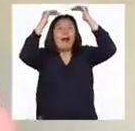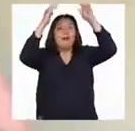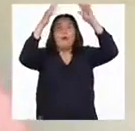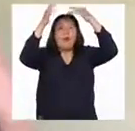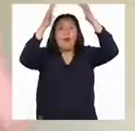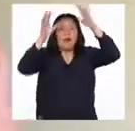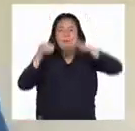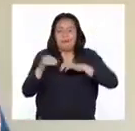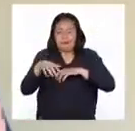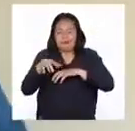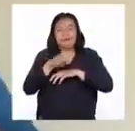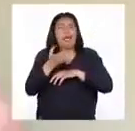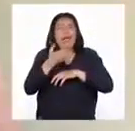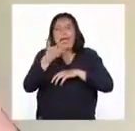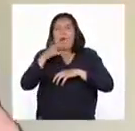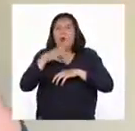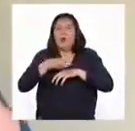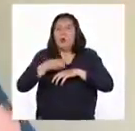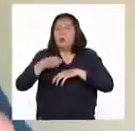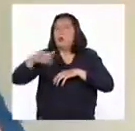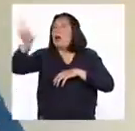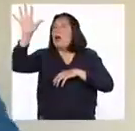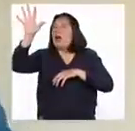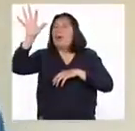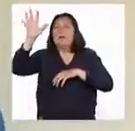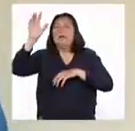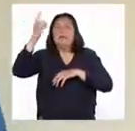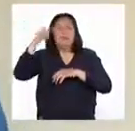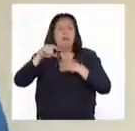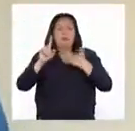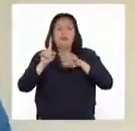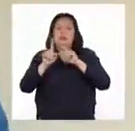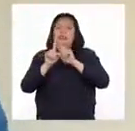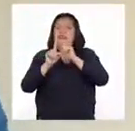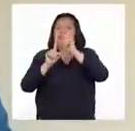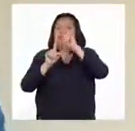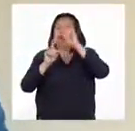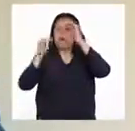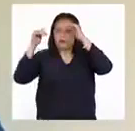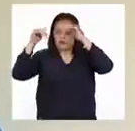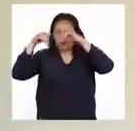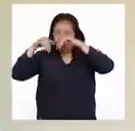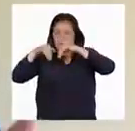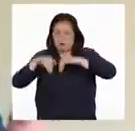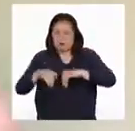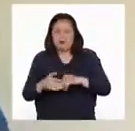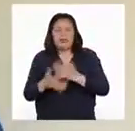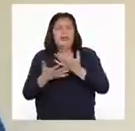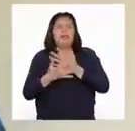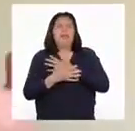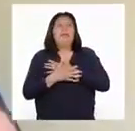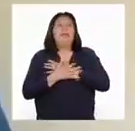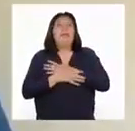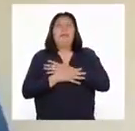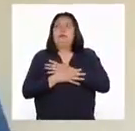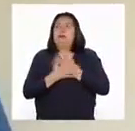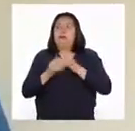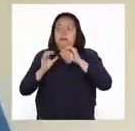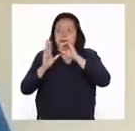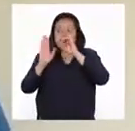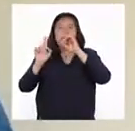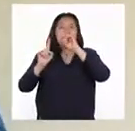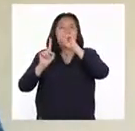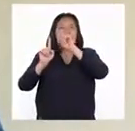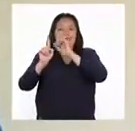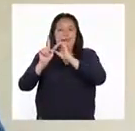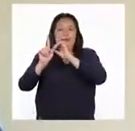la pérdida de calor es tan fuerte que la temperatura puede caer significativamente hasta, como decíamos, a cero o por debajo